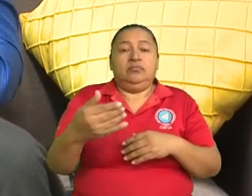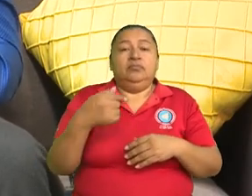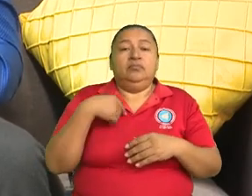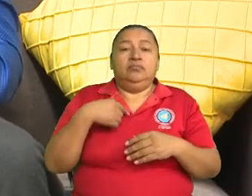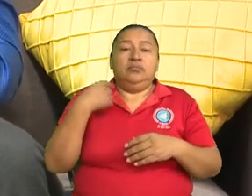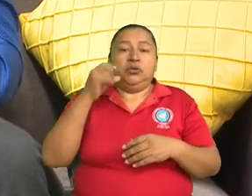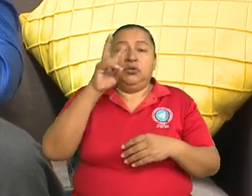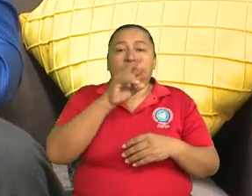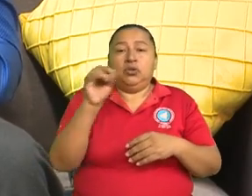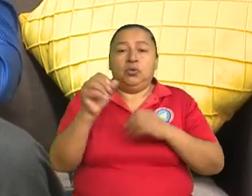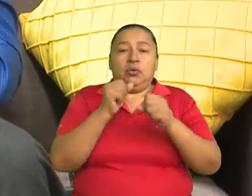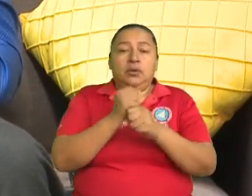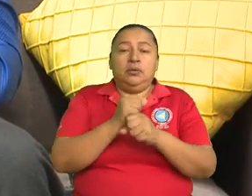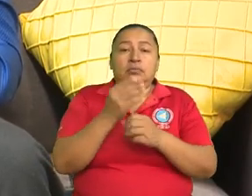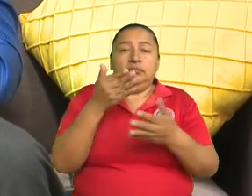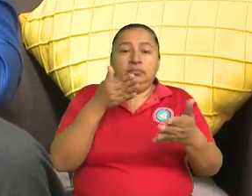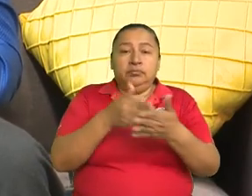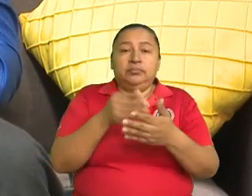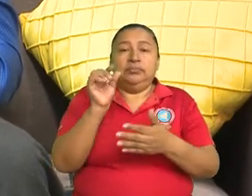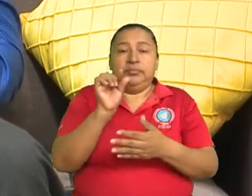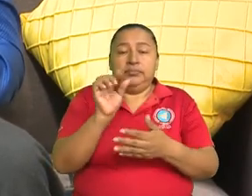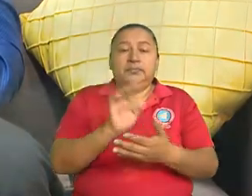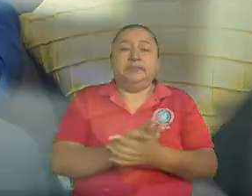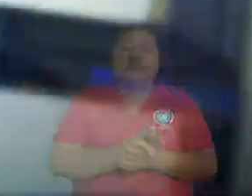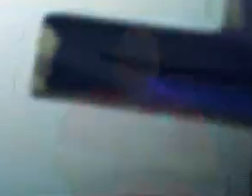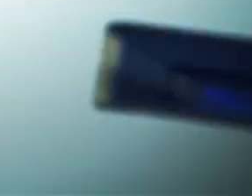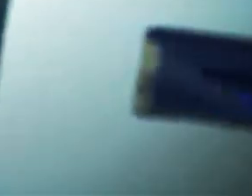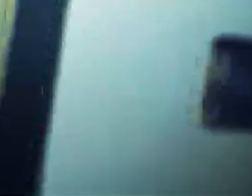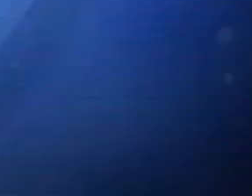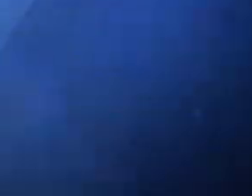fiesta bicentenaria. Breve pausa y ya volvamos.